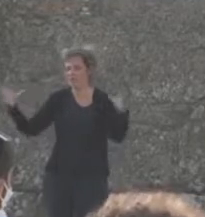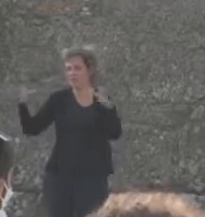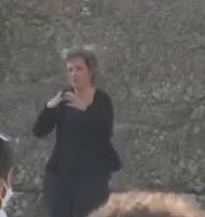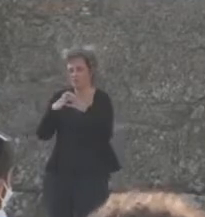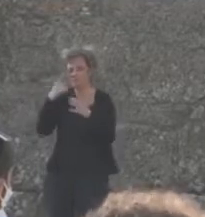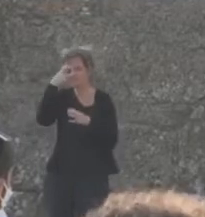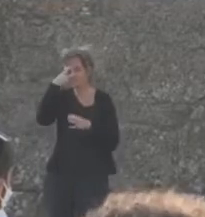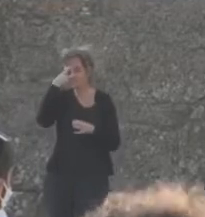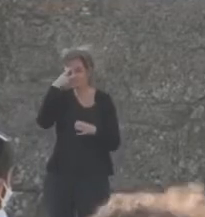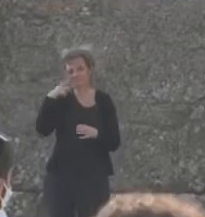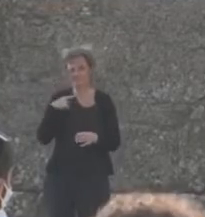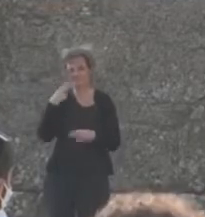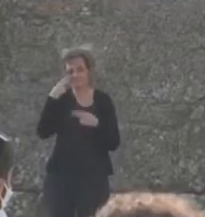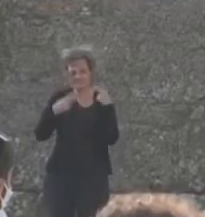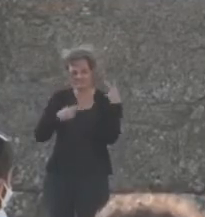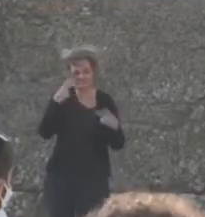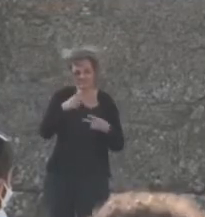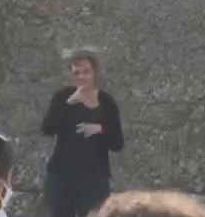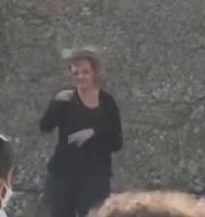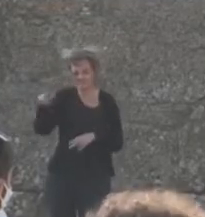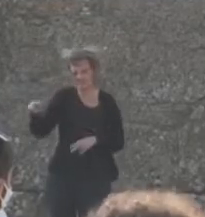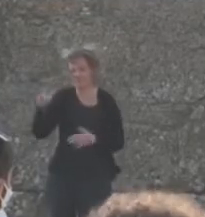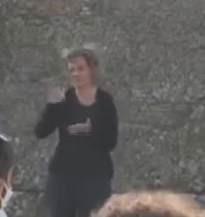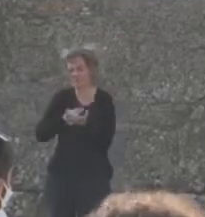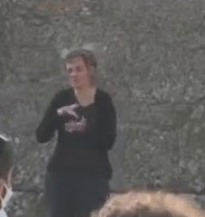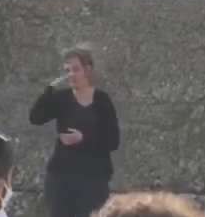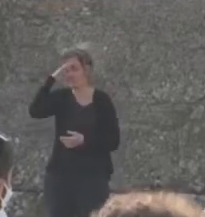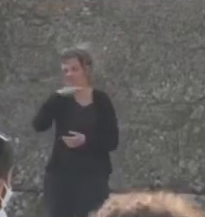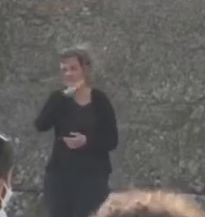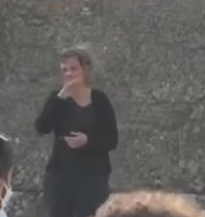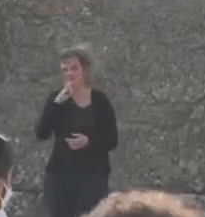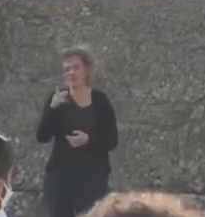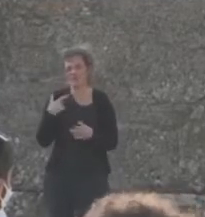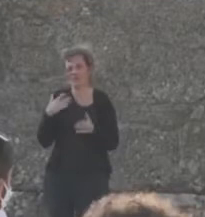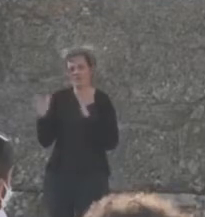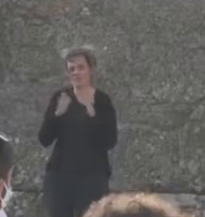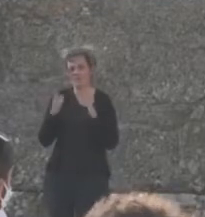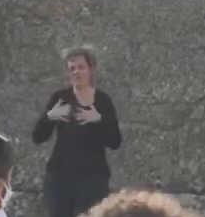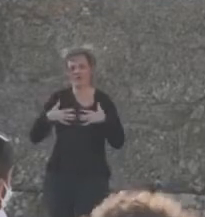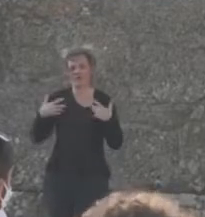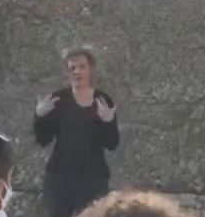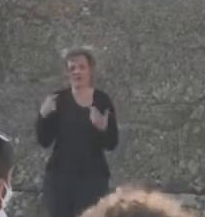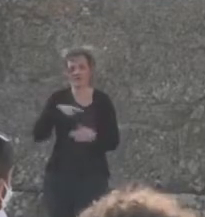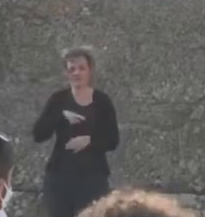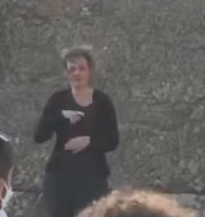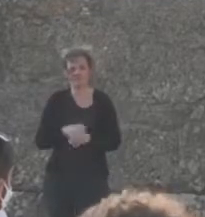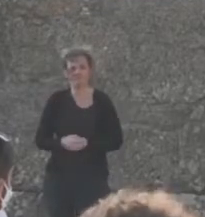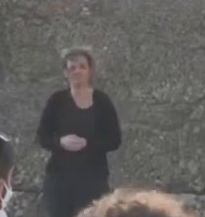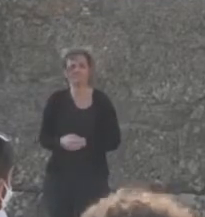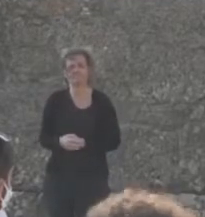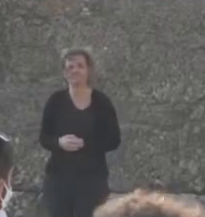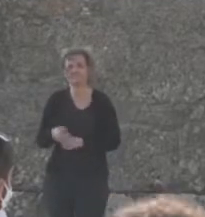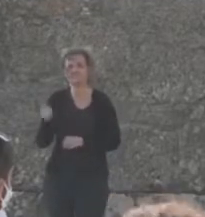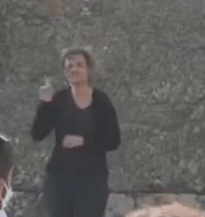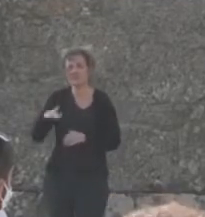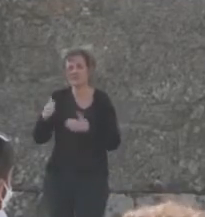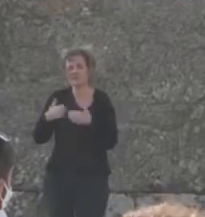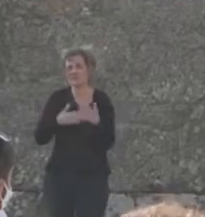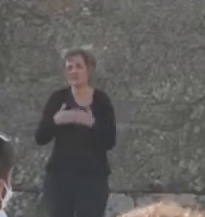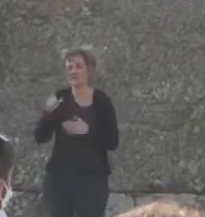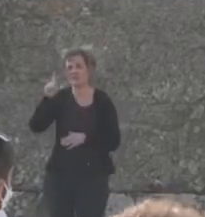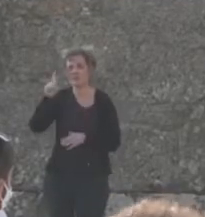as visitas á illa cando seu pai estaba preso, e vivíronse momentos de gran emotividade. Da man de Luís